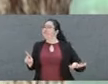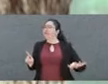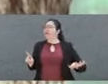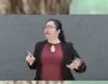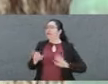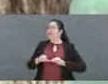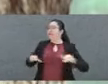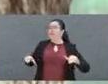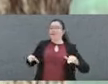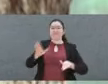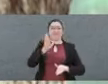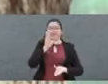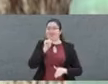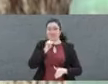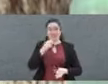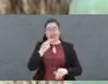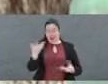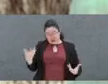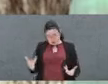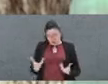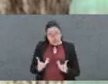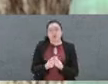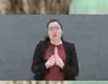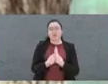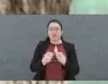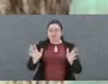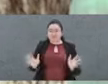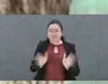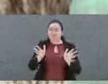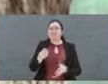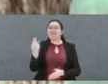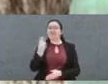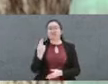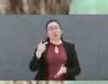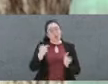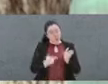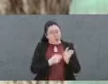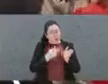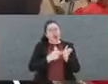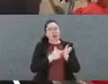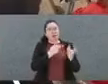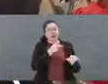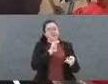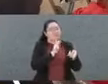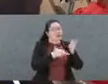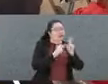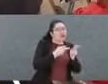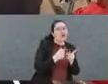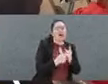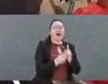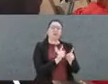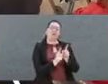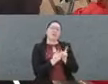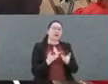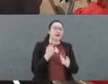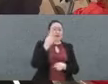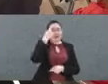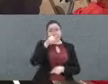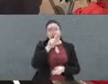gobierno y la ciudadanía, y tenemos que estarnos encontrando nuevamente para poder hablar, platicar de lo que se ha estado